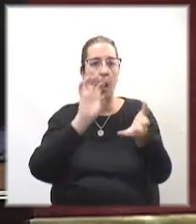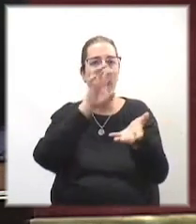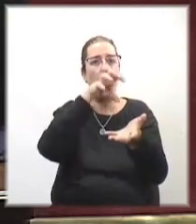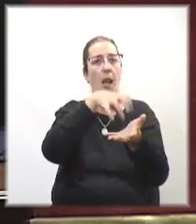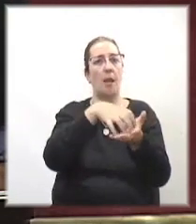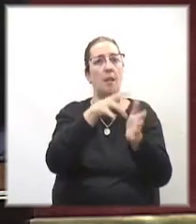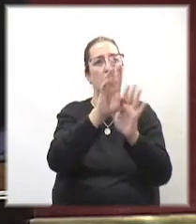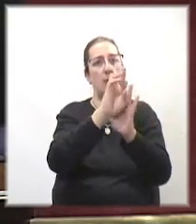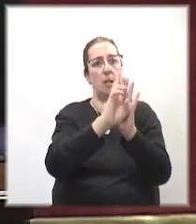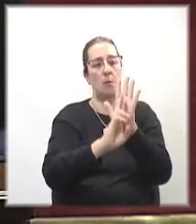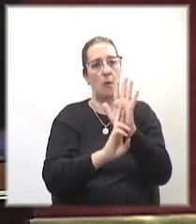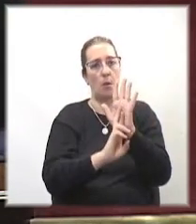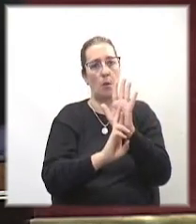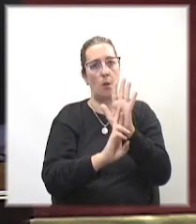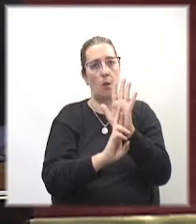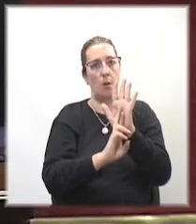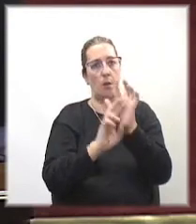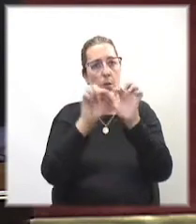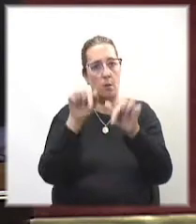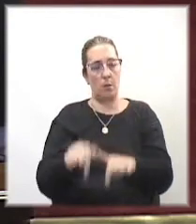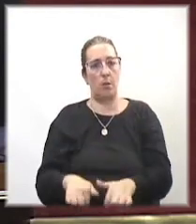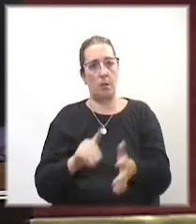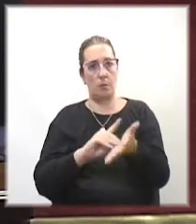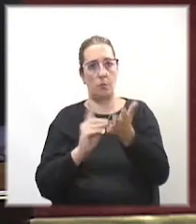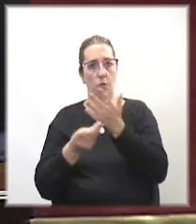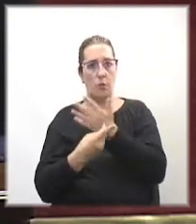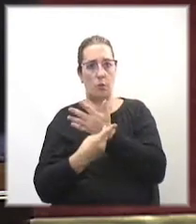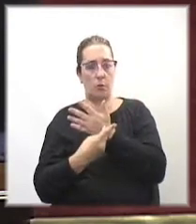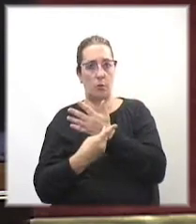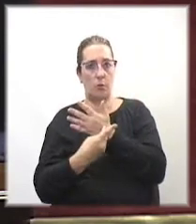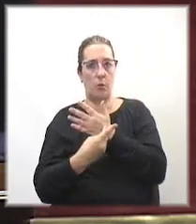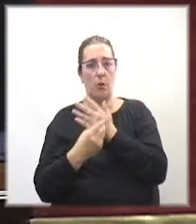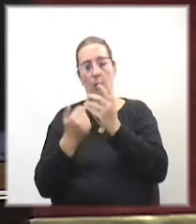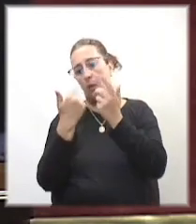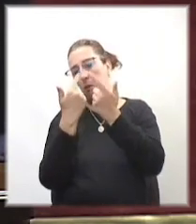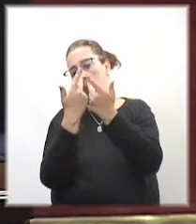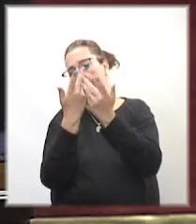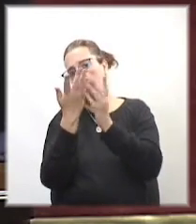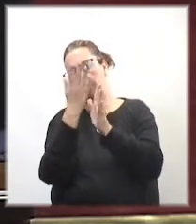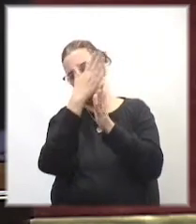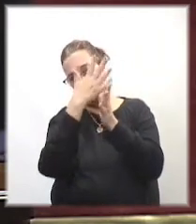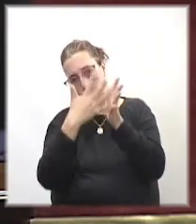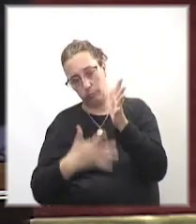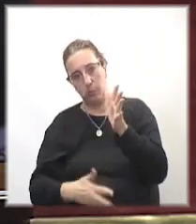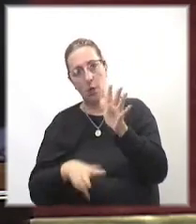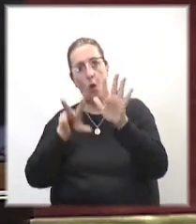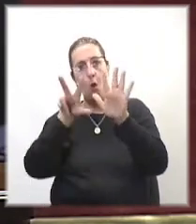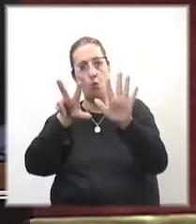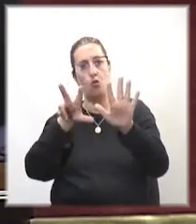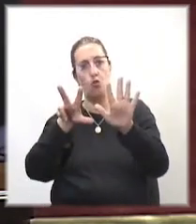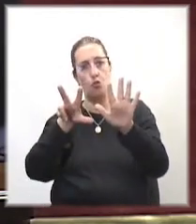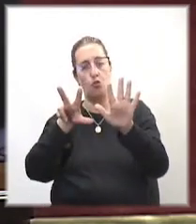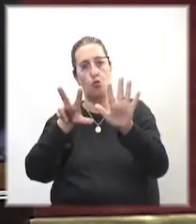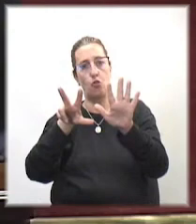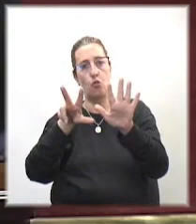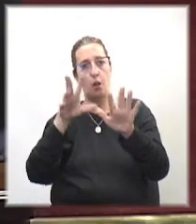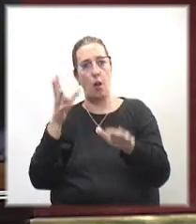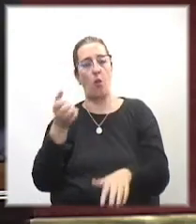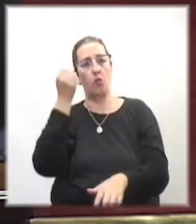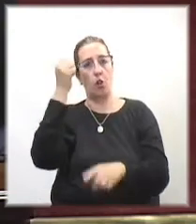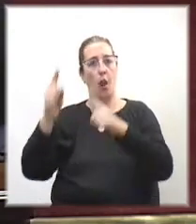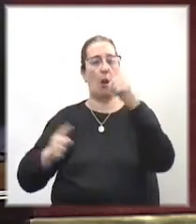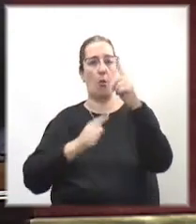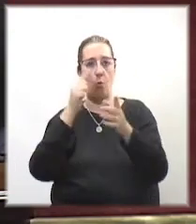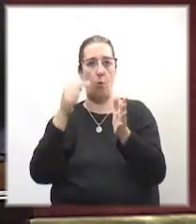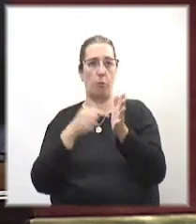reguladora de este proyecto. Eran una cantidad de puntos, eran 8. De esos 8 se consiguieron algunos